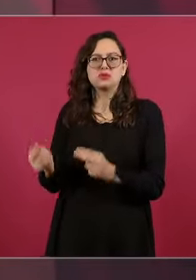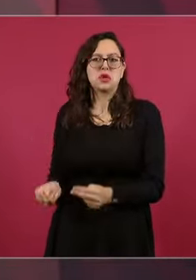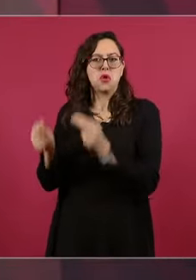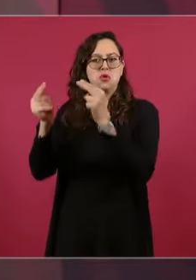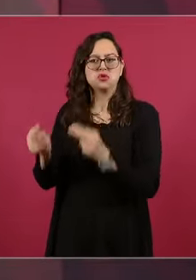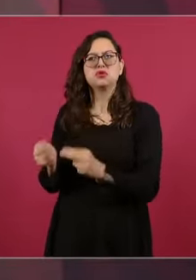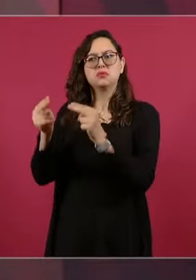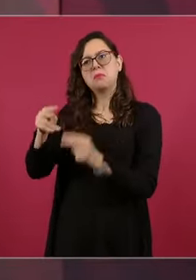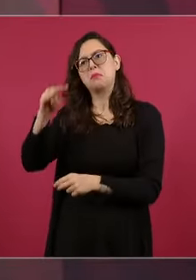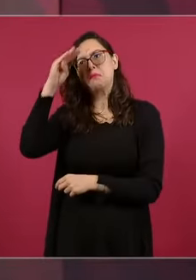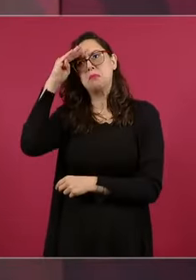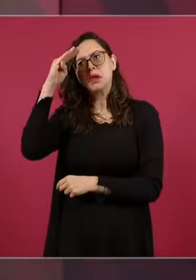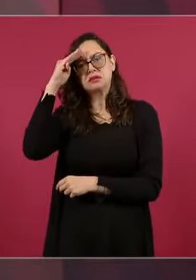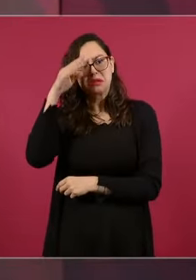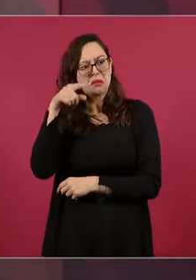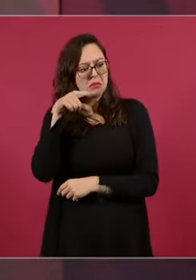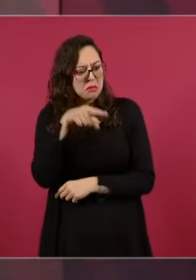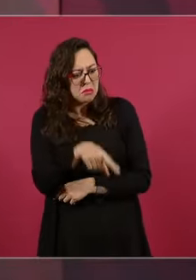estudiando.